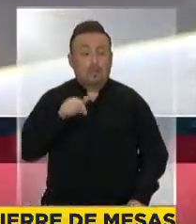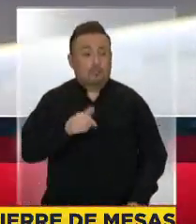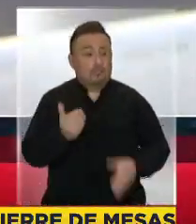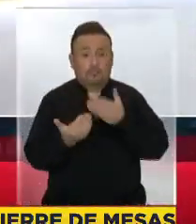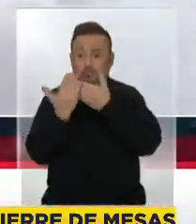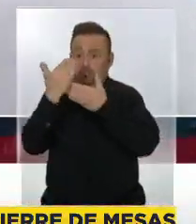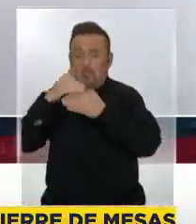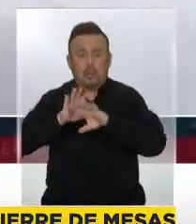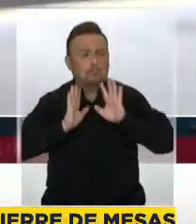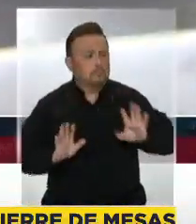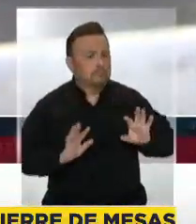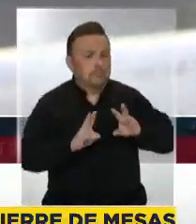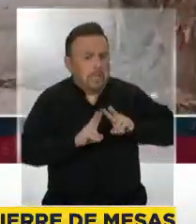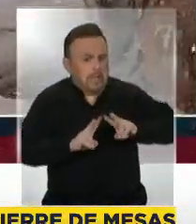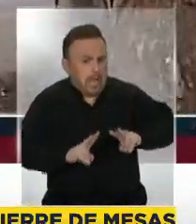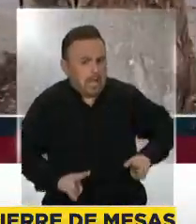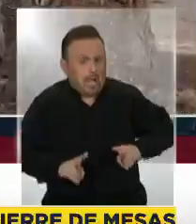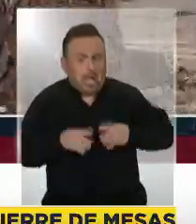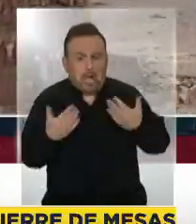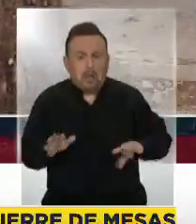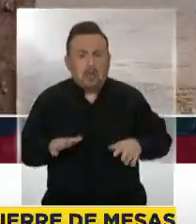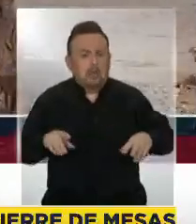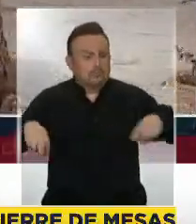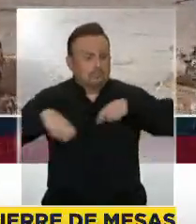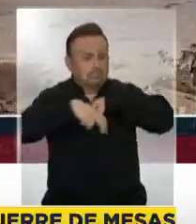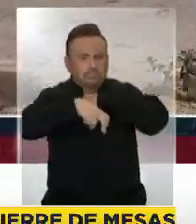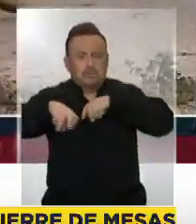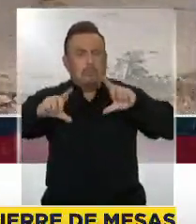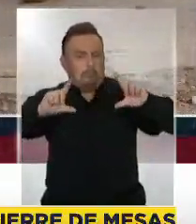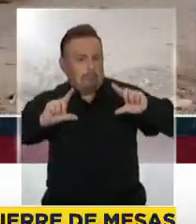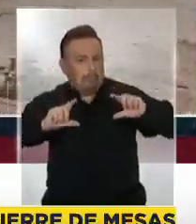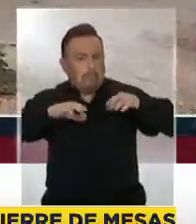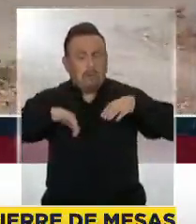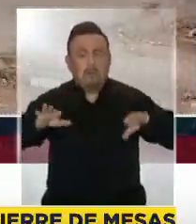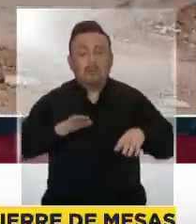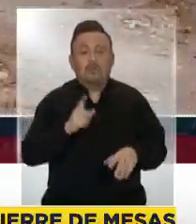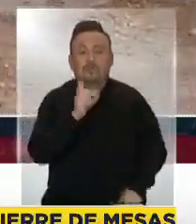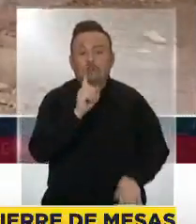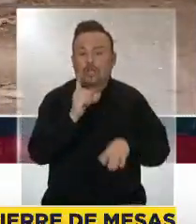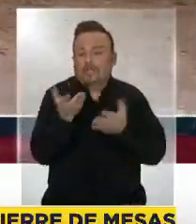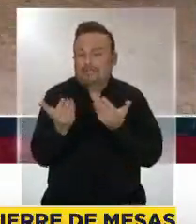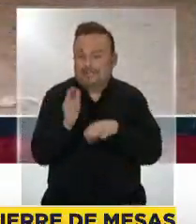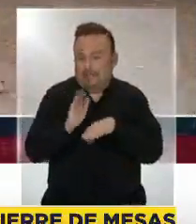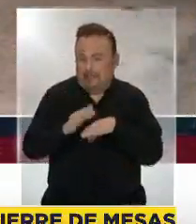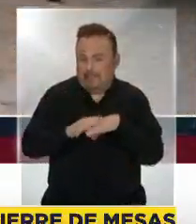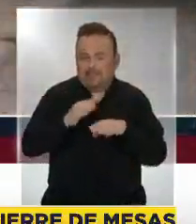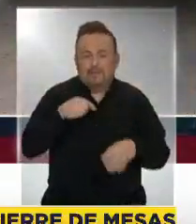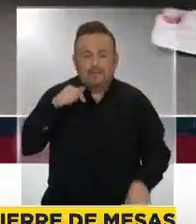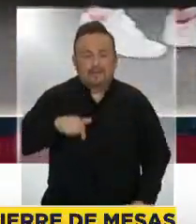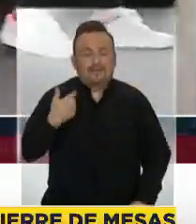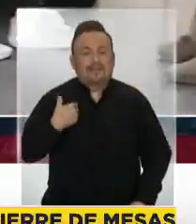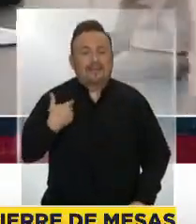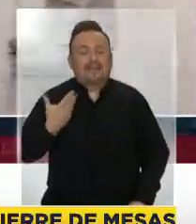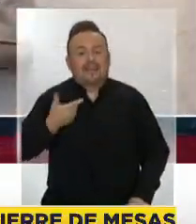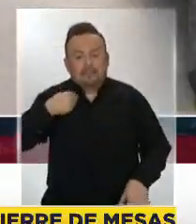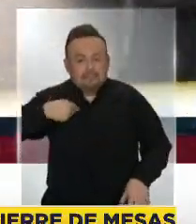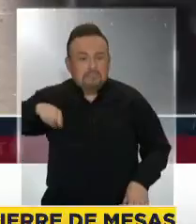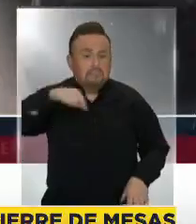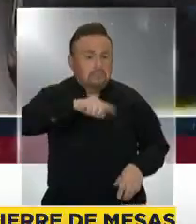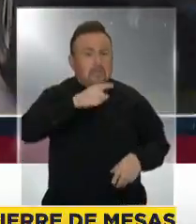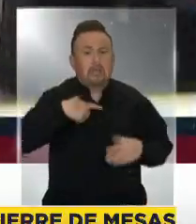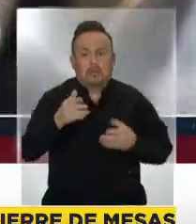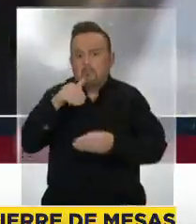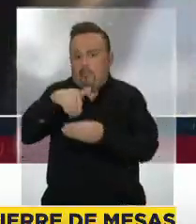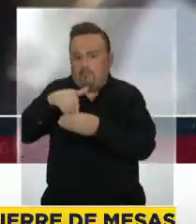jornada, no hemos visto mayor cantidad de personas en las calles, no se necesitaba además, por supuesto, un permiso para ir a votar, y es por eso que había mayor cantidad de electores